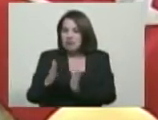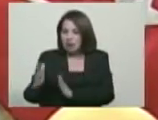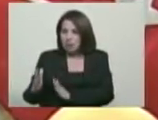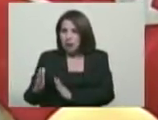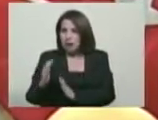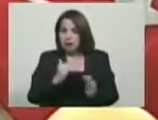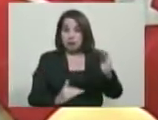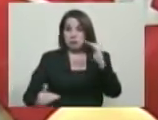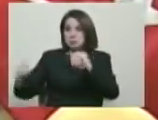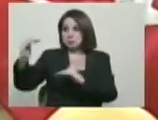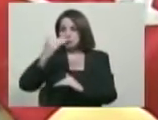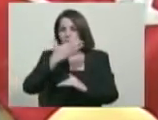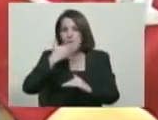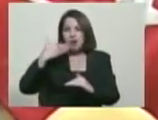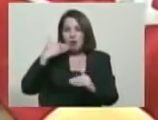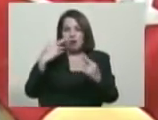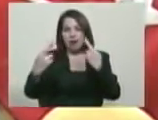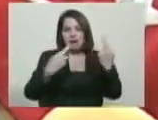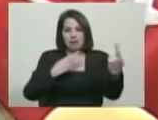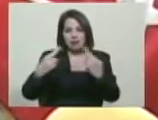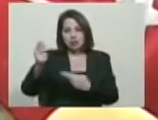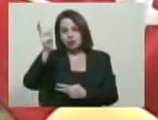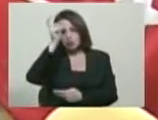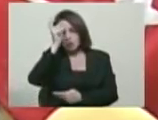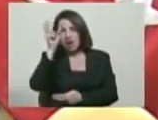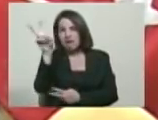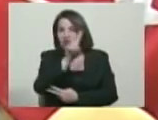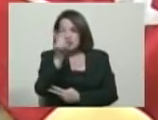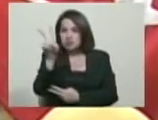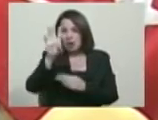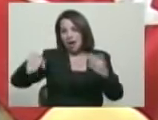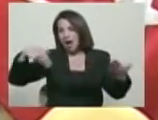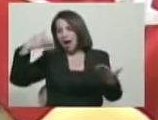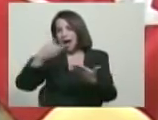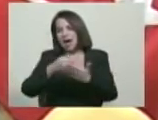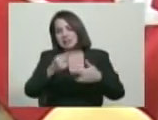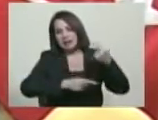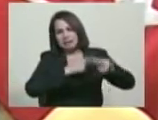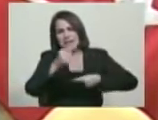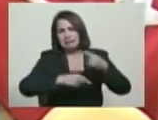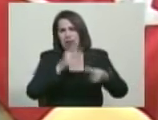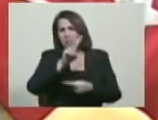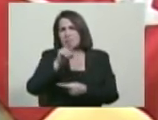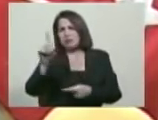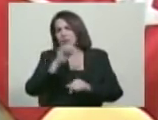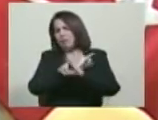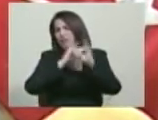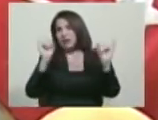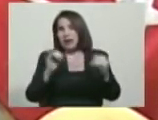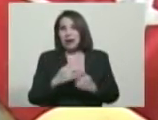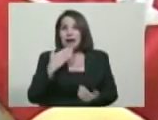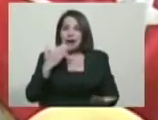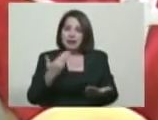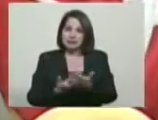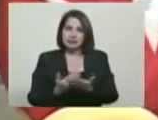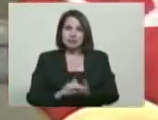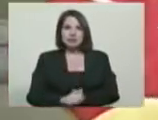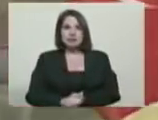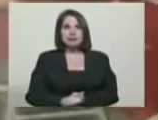superior de la relación Turquía-Venezuela rumbo al resto del siglo XXI. Tenga la seguridad de eso. Muchas gracias.